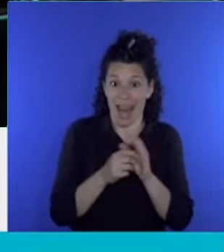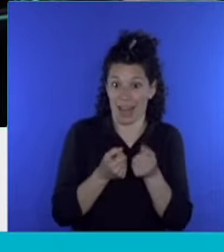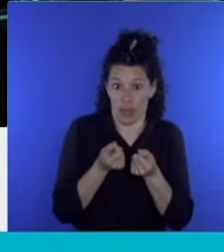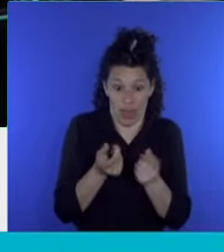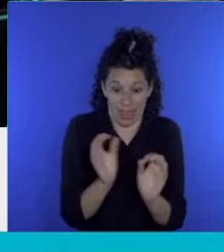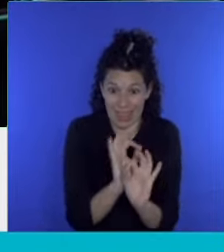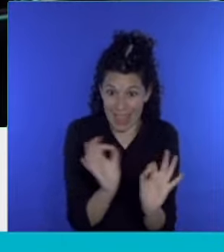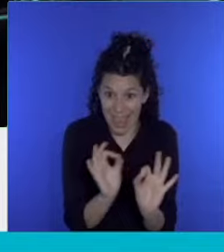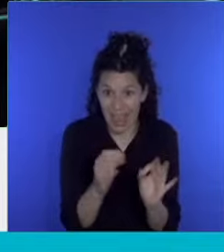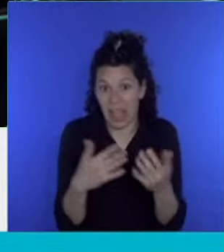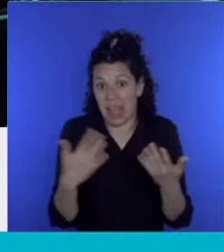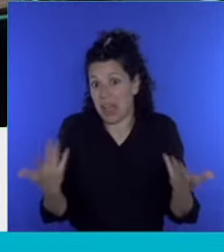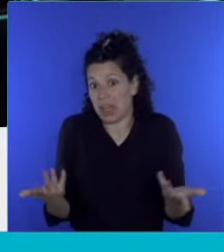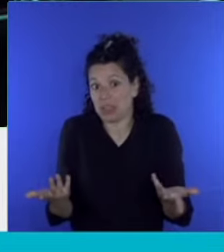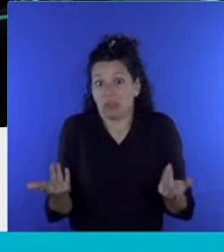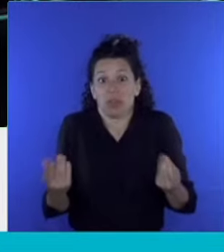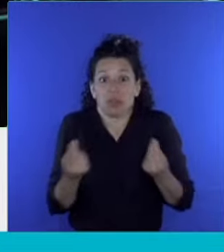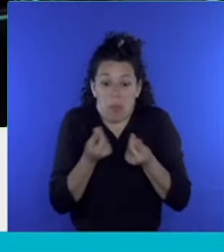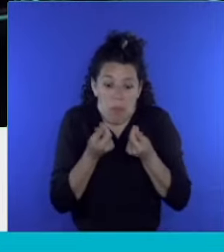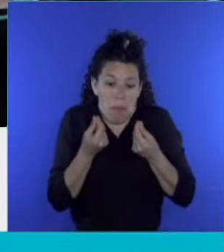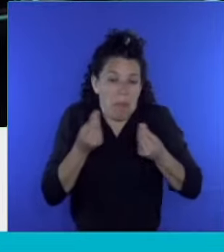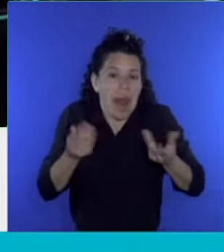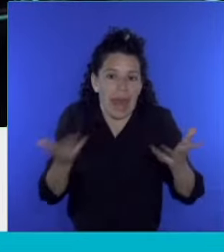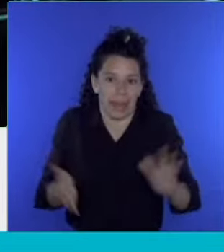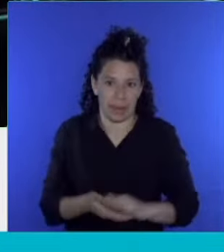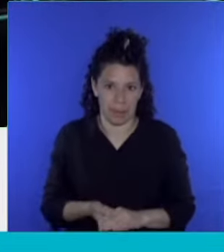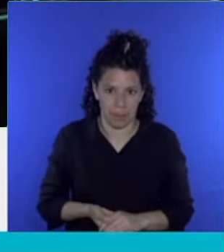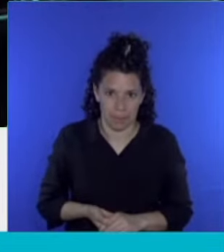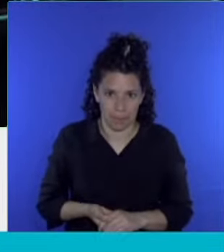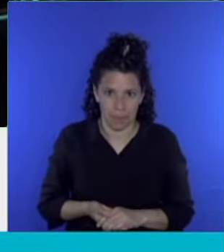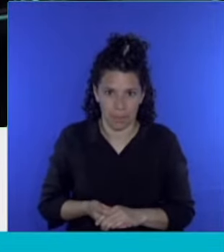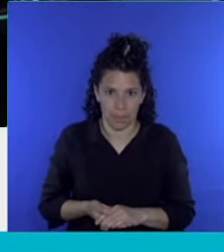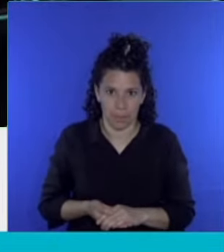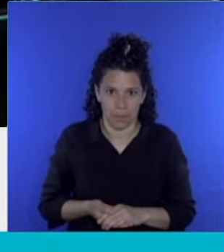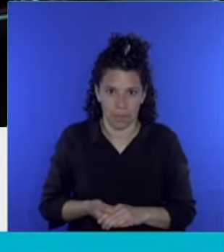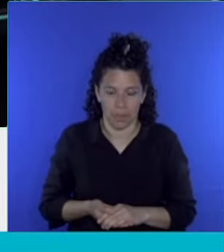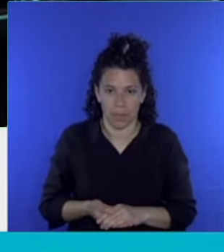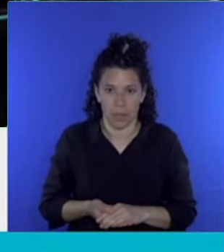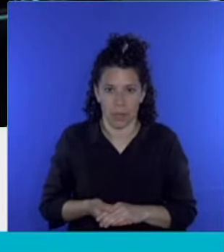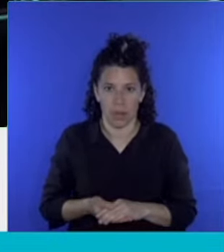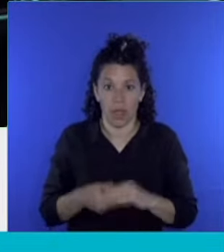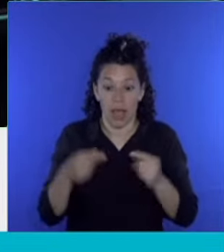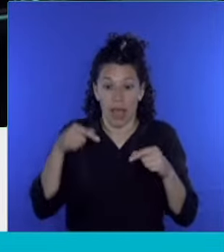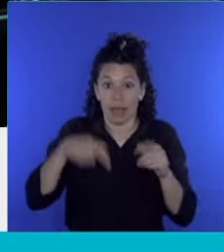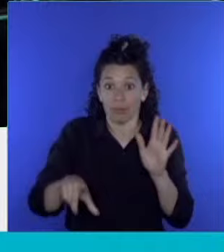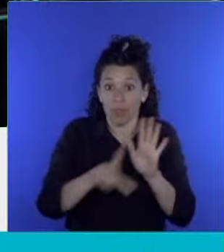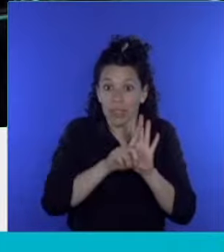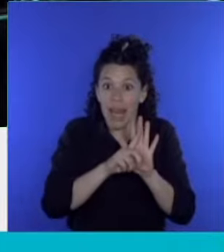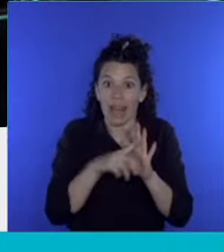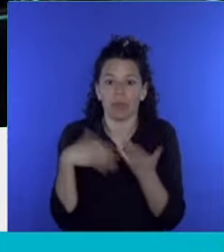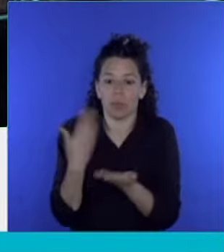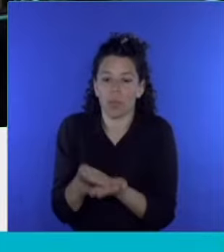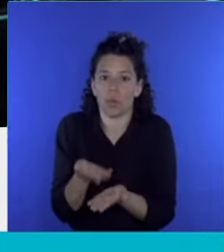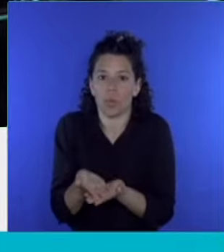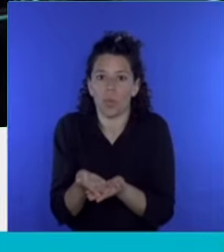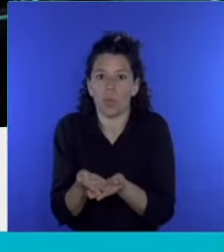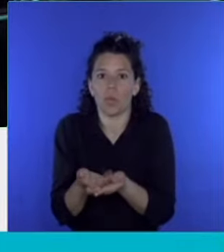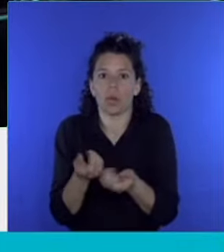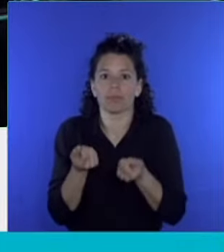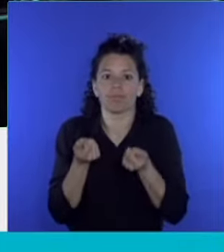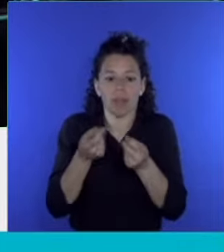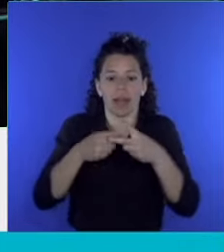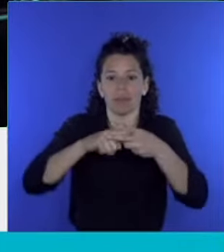es oportuna ni tiene mérito ni es conveniente pero esta ley Precisamente lo que se propone es darle una